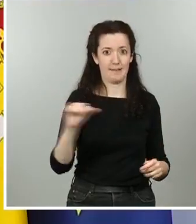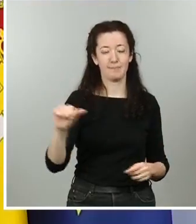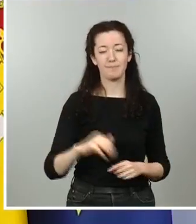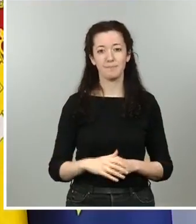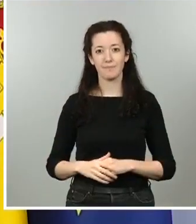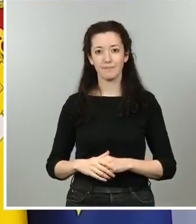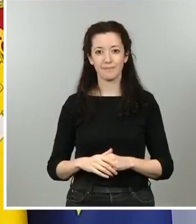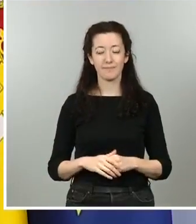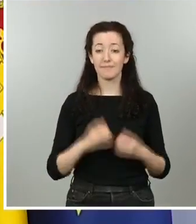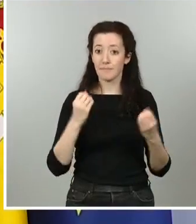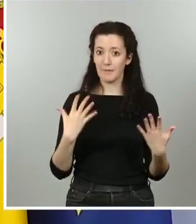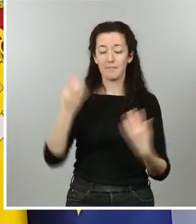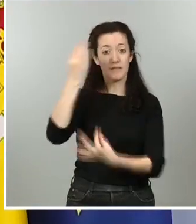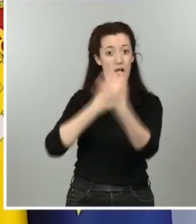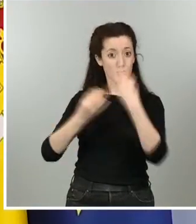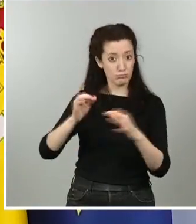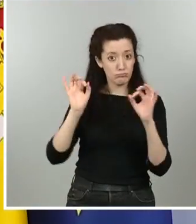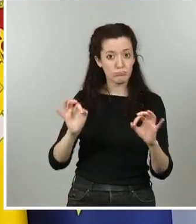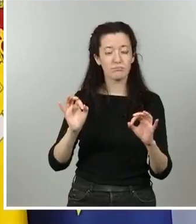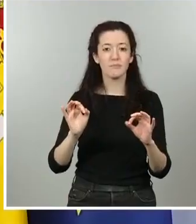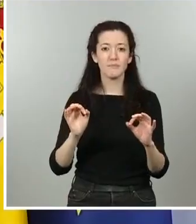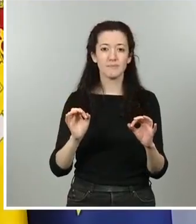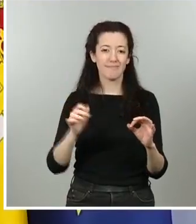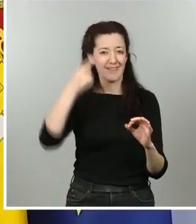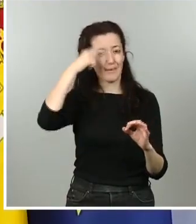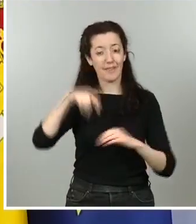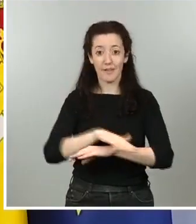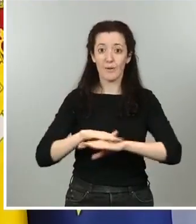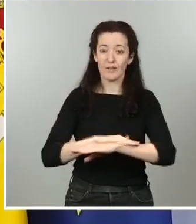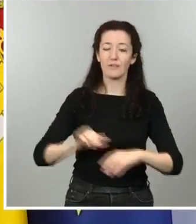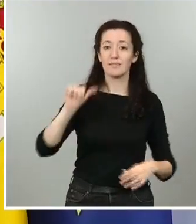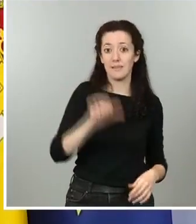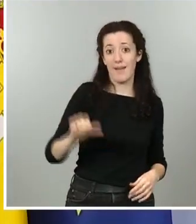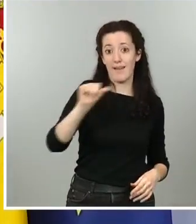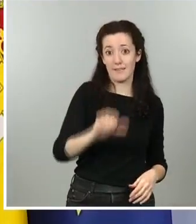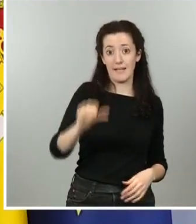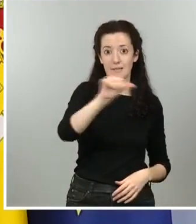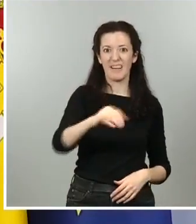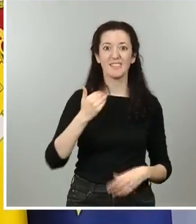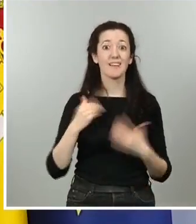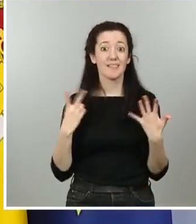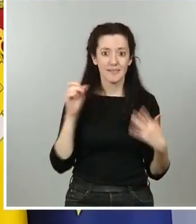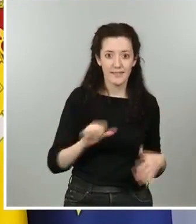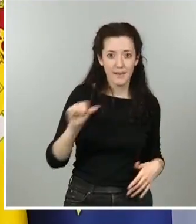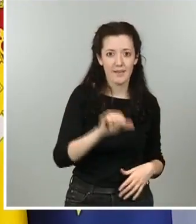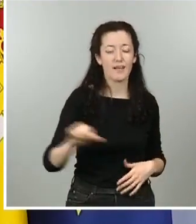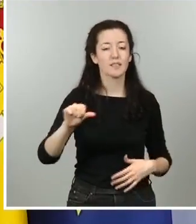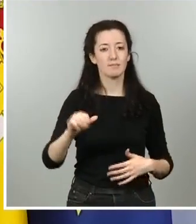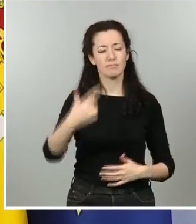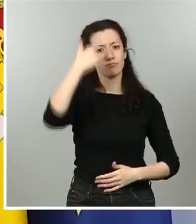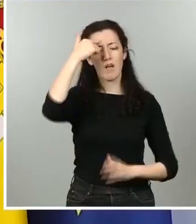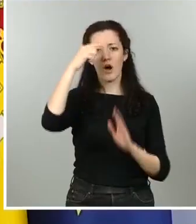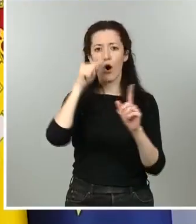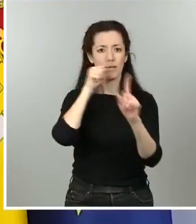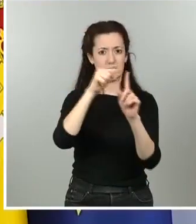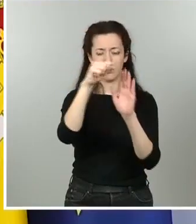hemos conocido y, como ustedes saben, el Gobierno cada semana, y ya van 7, se ha ido fijando unos objetivos. Siempre se han cumplido.